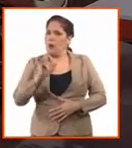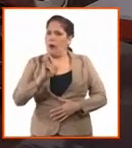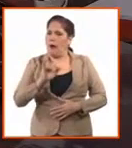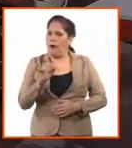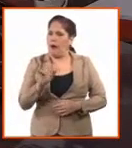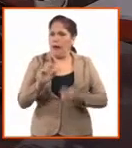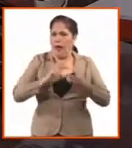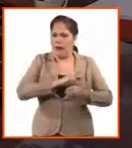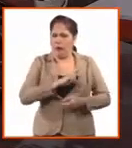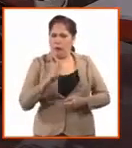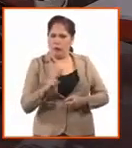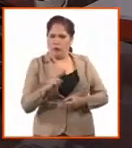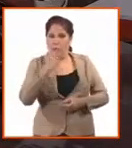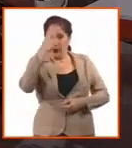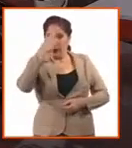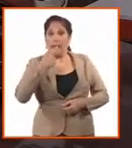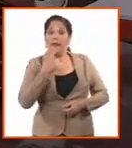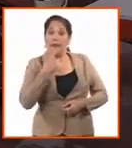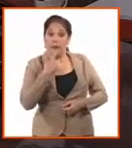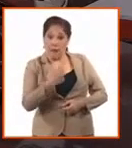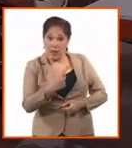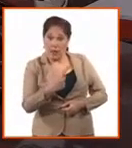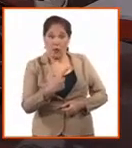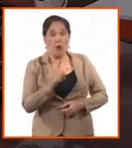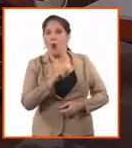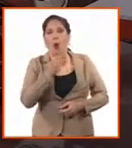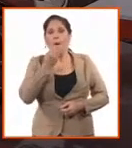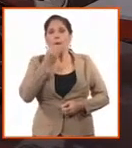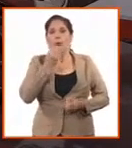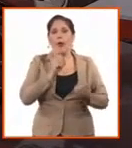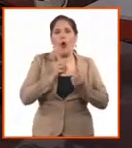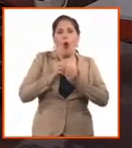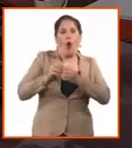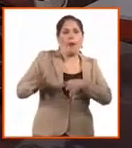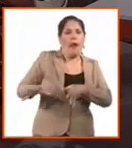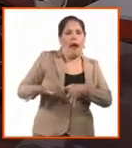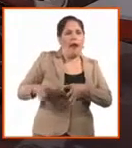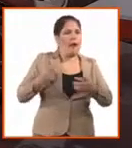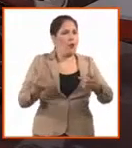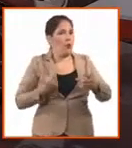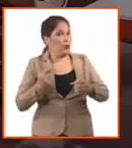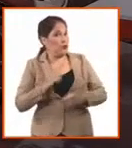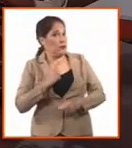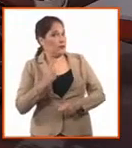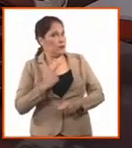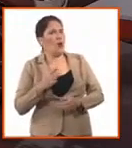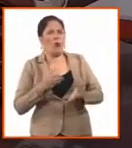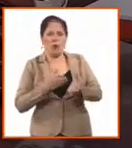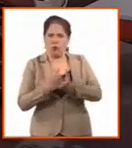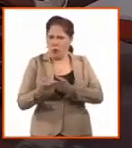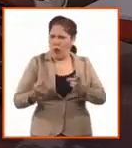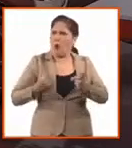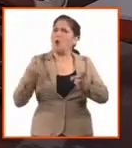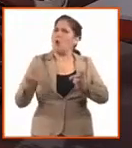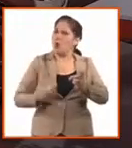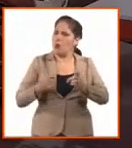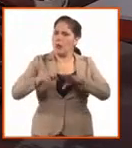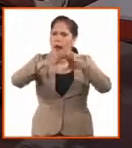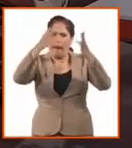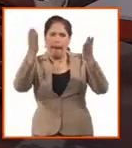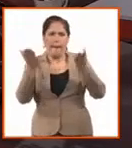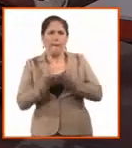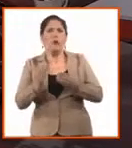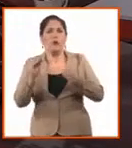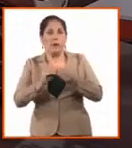él hablaba también de que no se podría soslayar las batallas de las batallas que se estaban dando desde